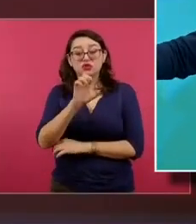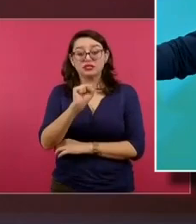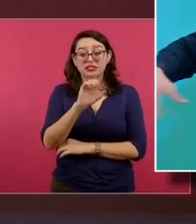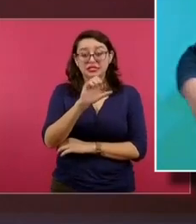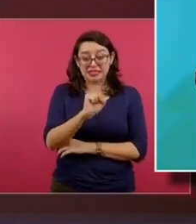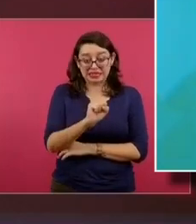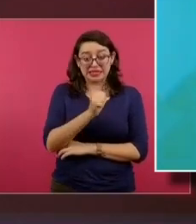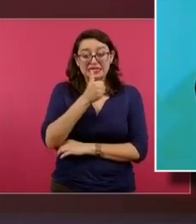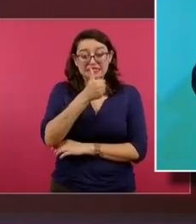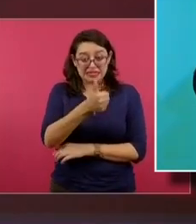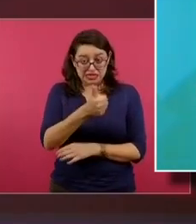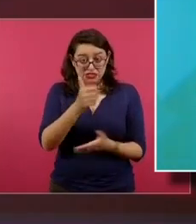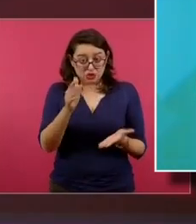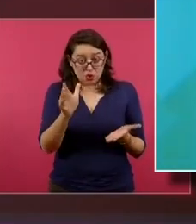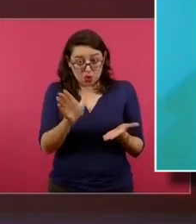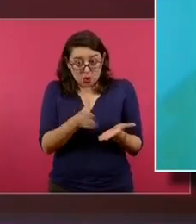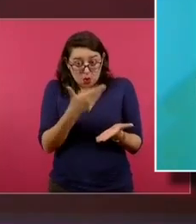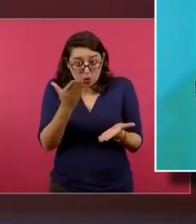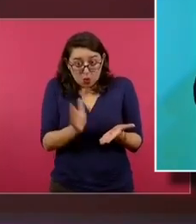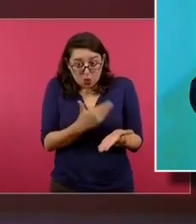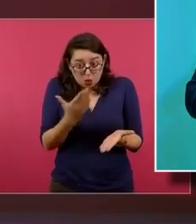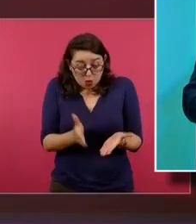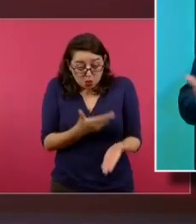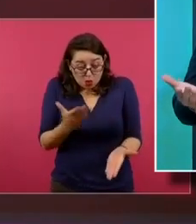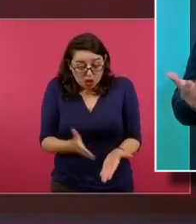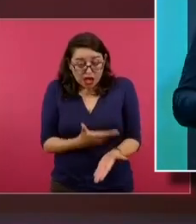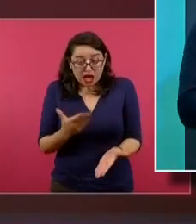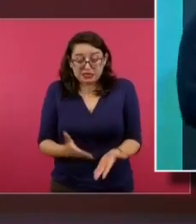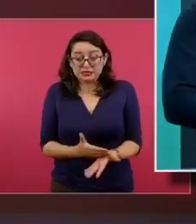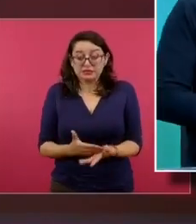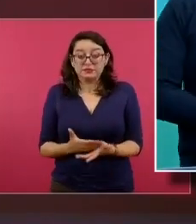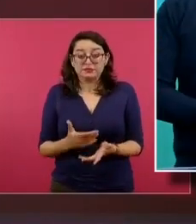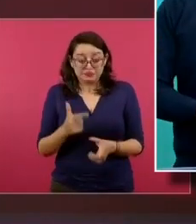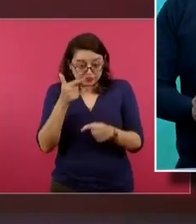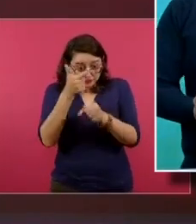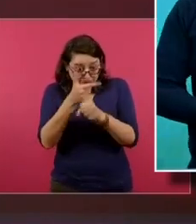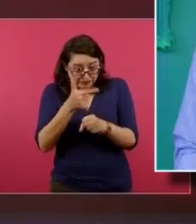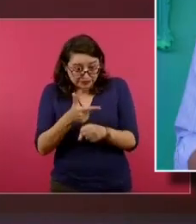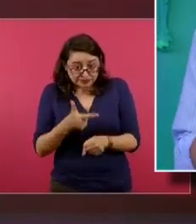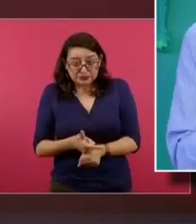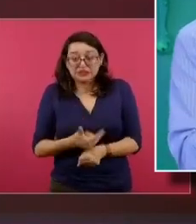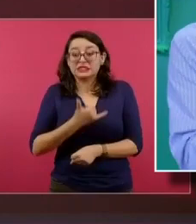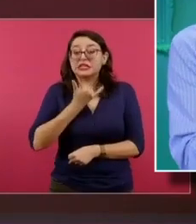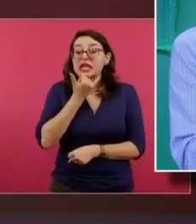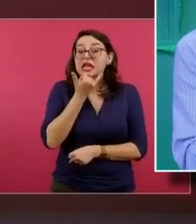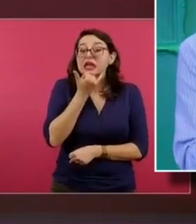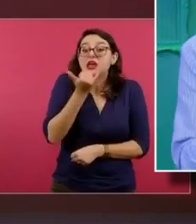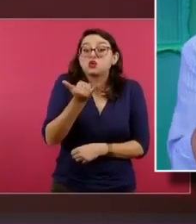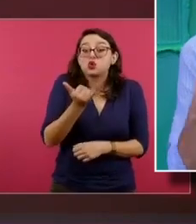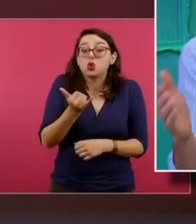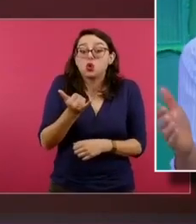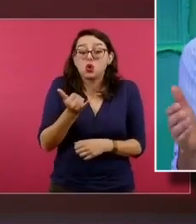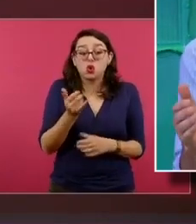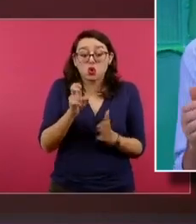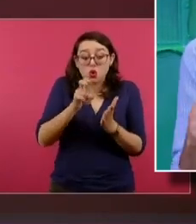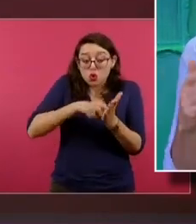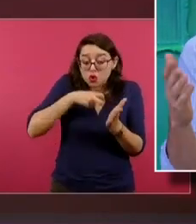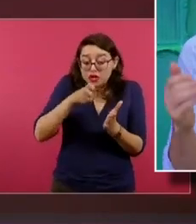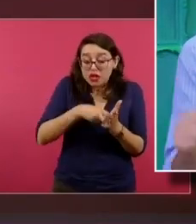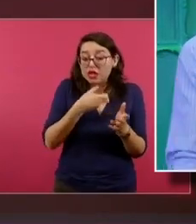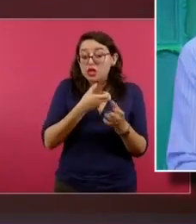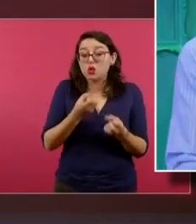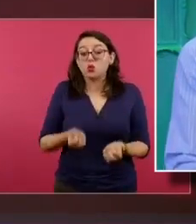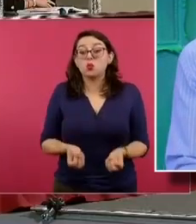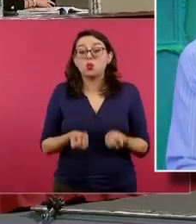error, te dejé varias áreas de oportunidad por acá, ¿no? ¿Qué opinan? No, qué vergüenza, 925 personas revisaron y